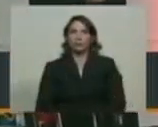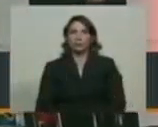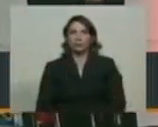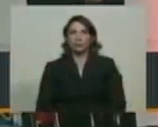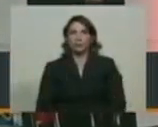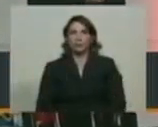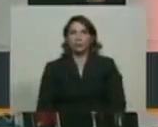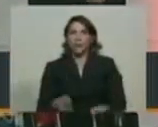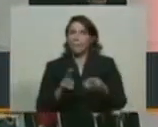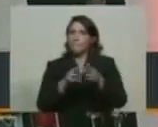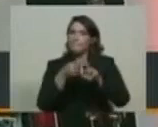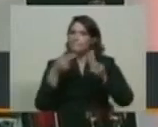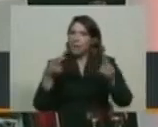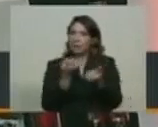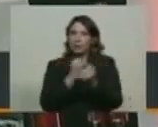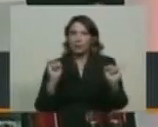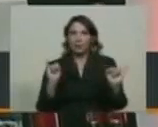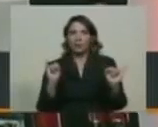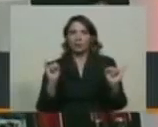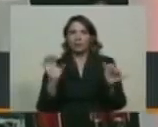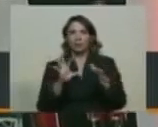La paz con independencia,